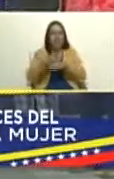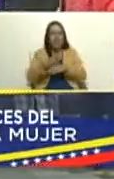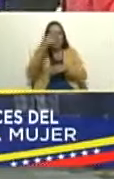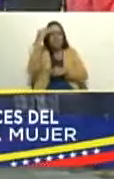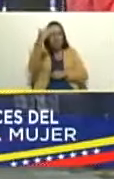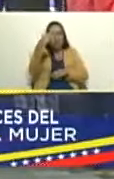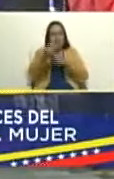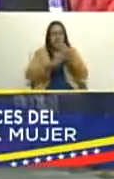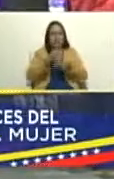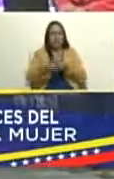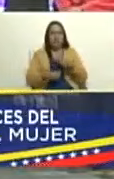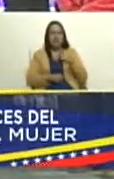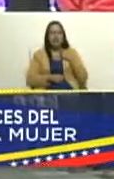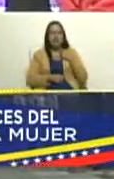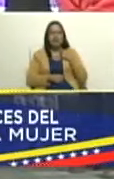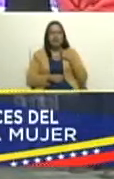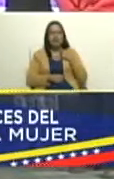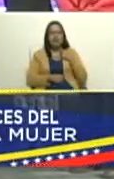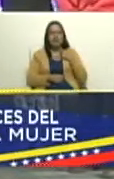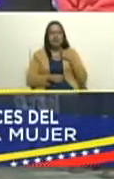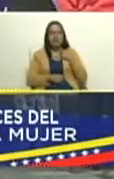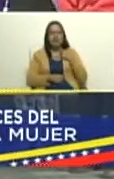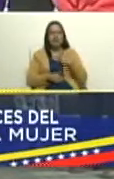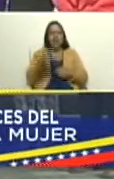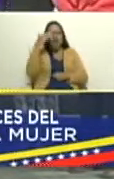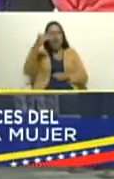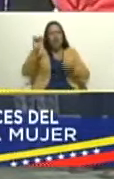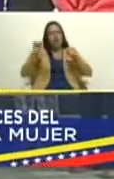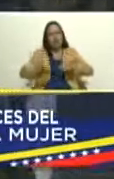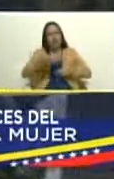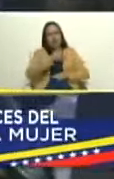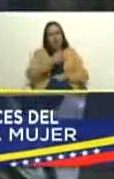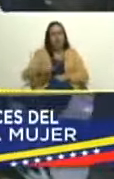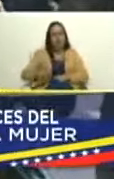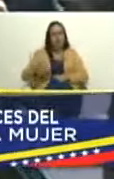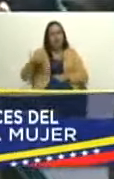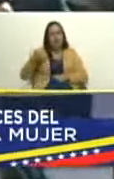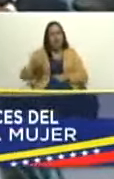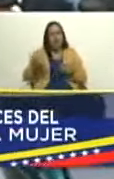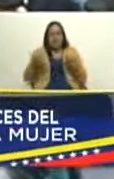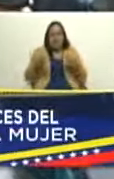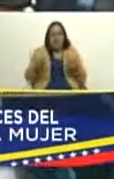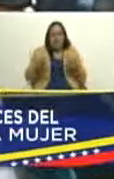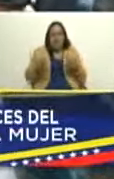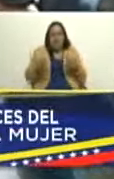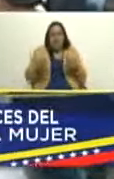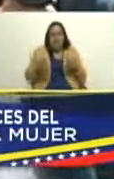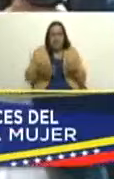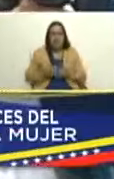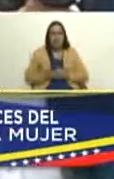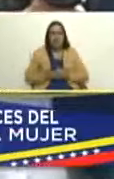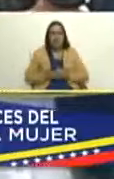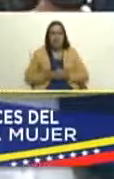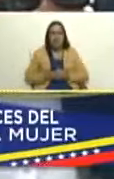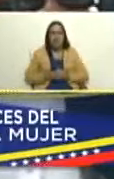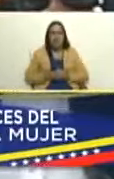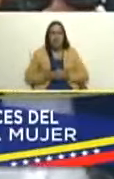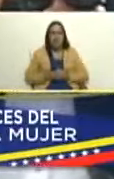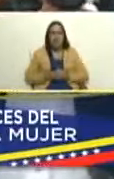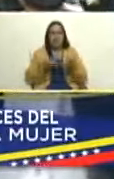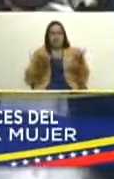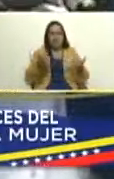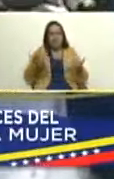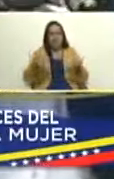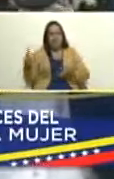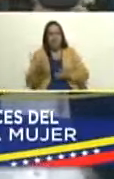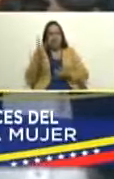saludo. ¿Un saludo? Claro que sí, presidente. Estoy que tiemblo. Aunque ya este también es mi